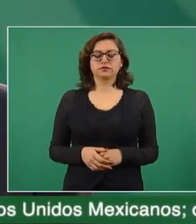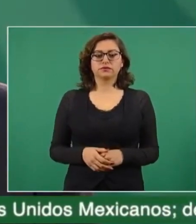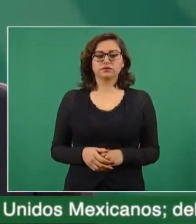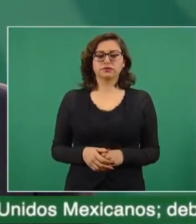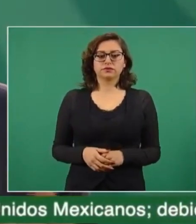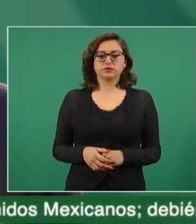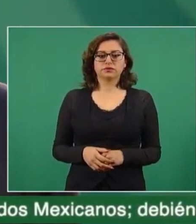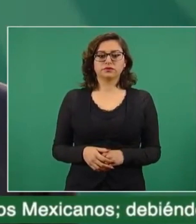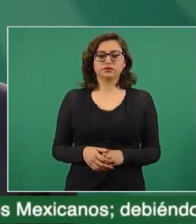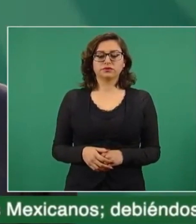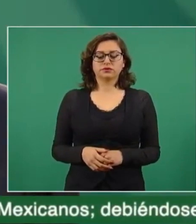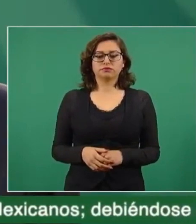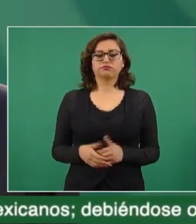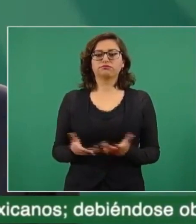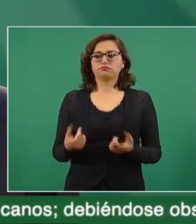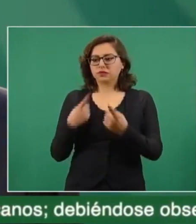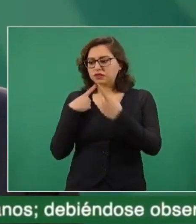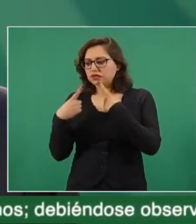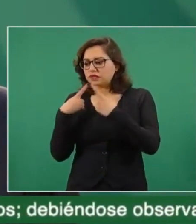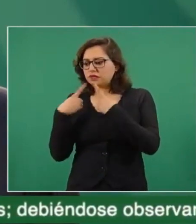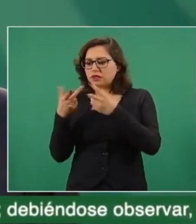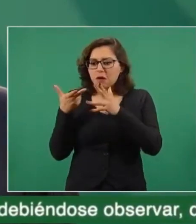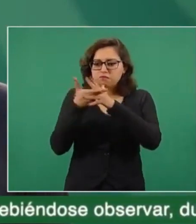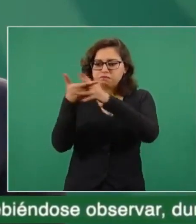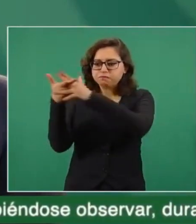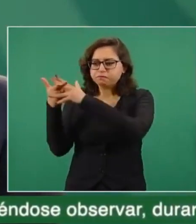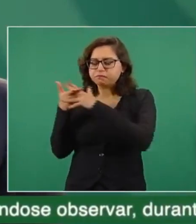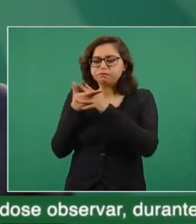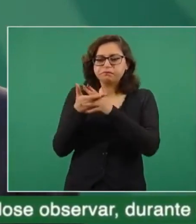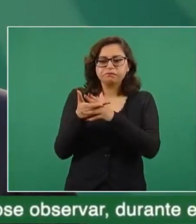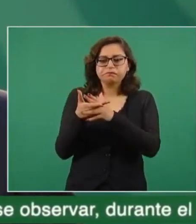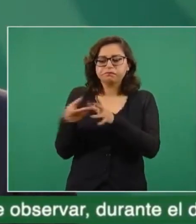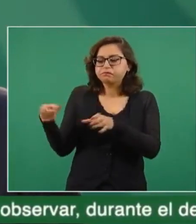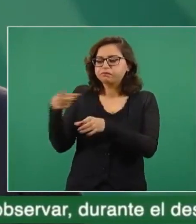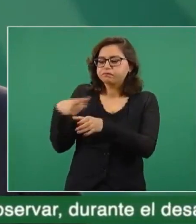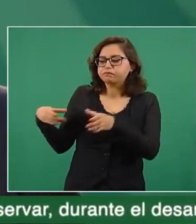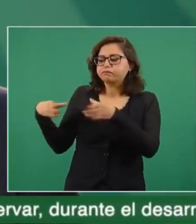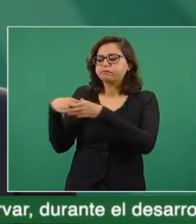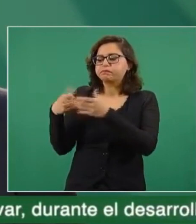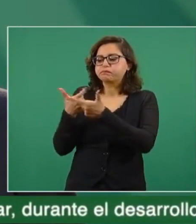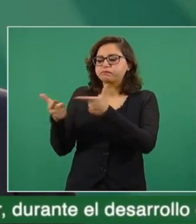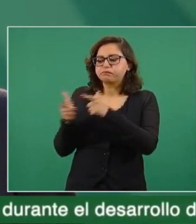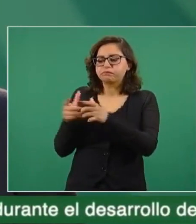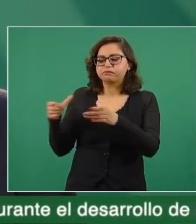se encontró que quienes habían participado